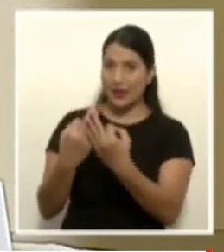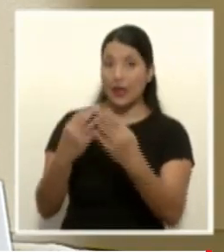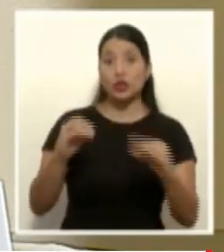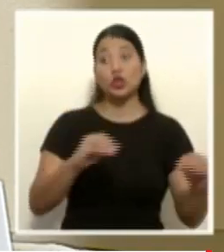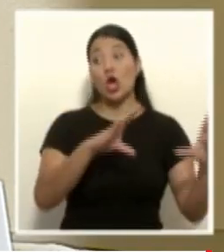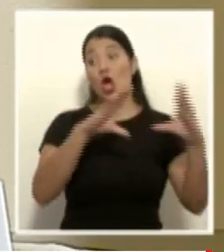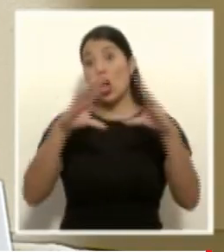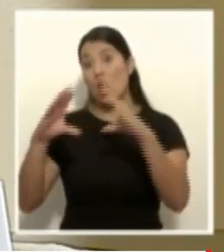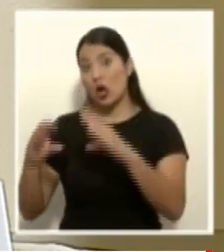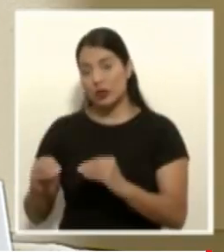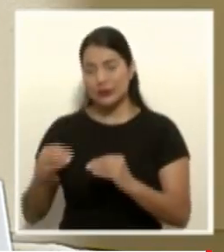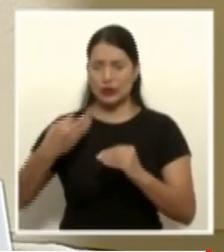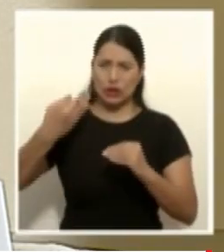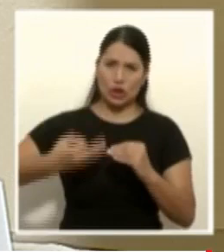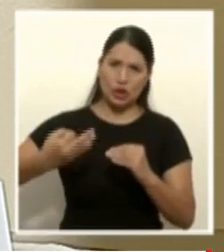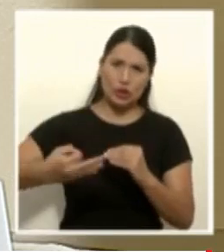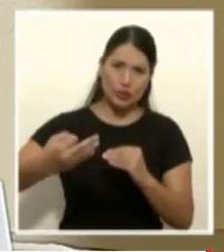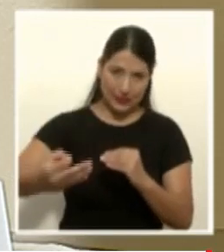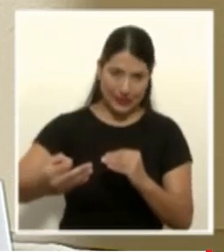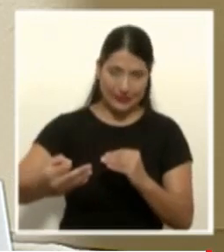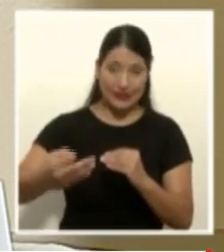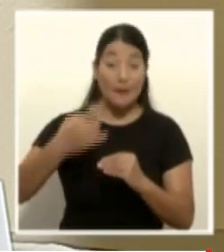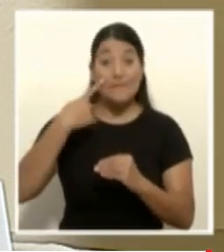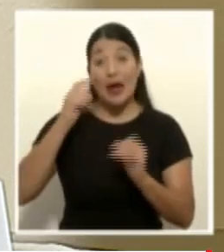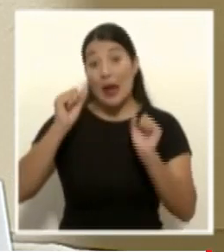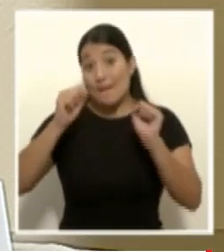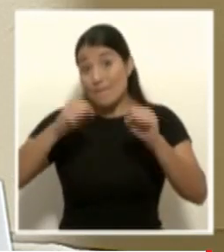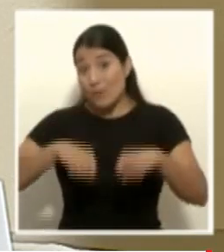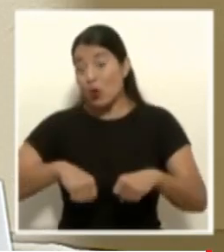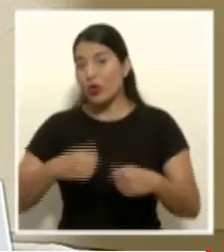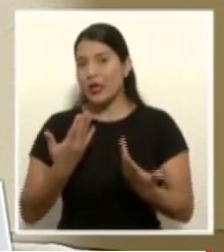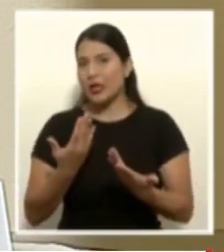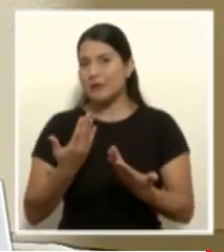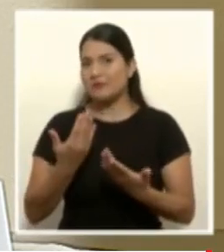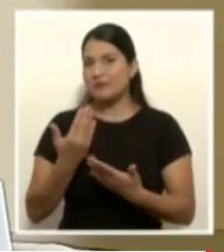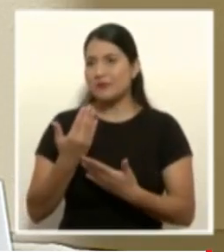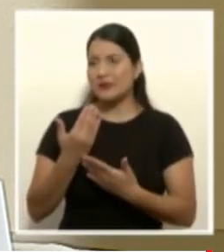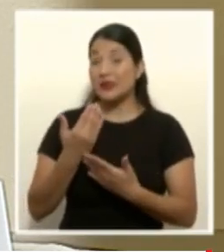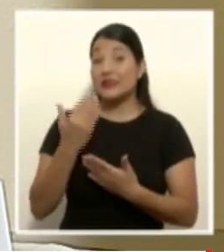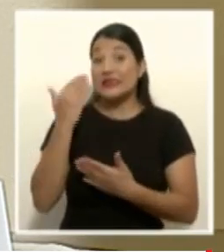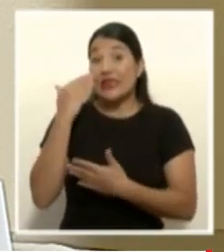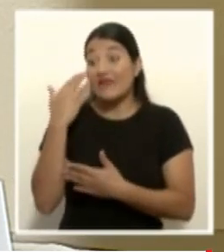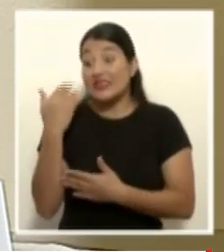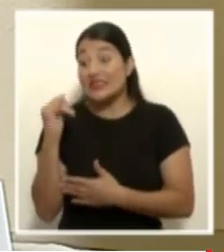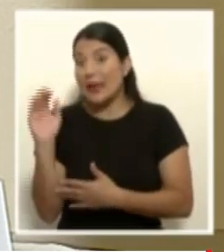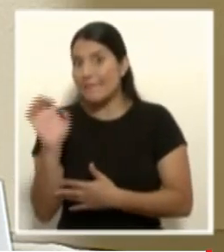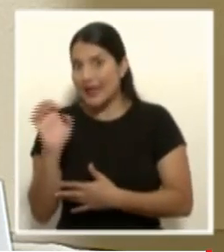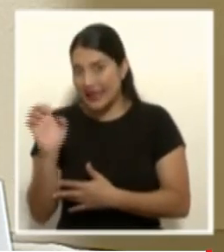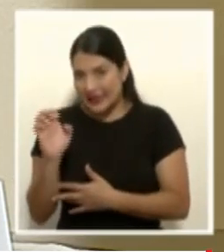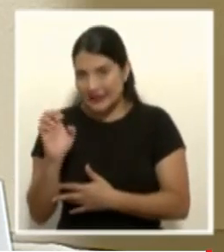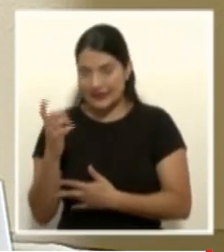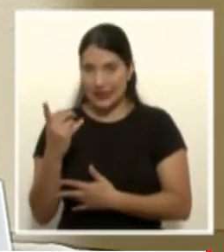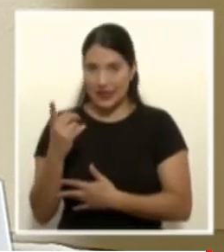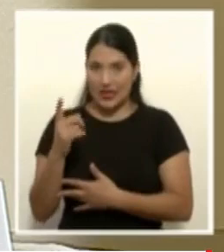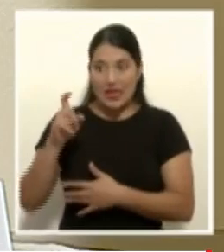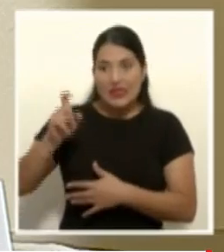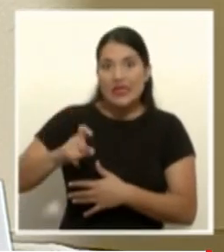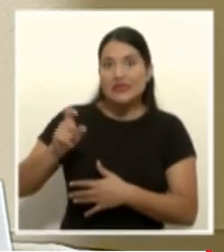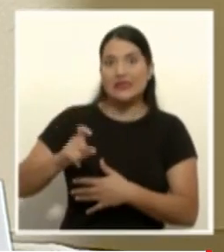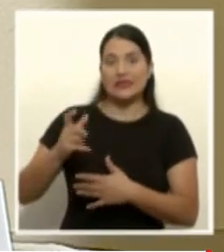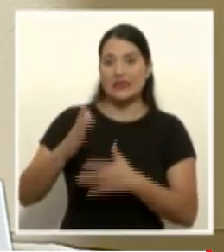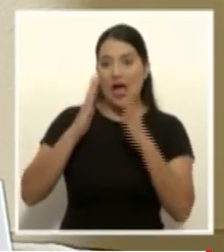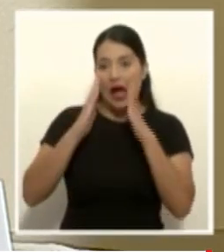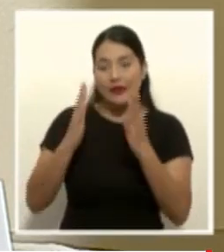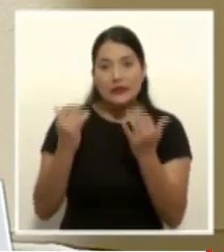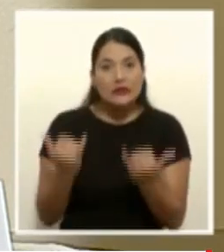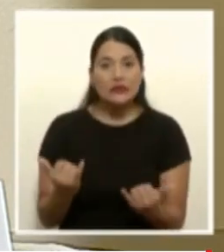semana, para determinar si es una emergencia que amerita una intervención.